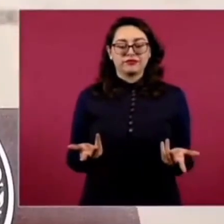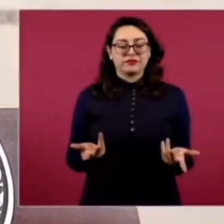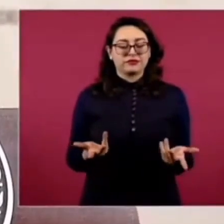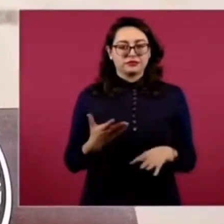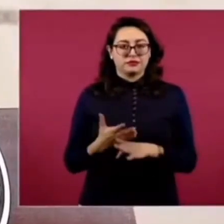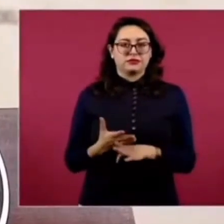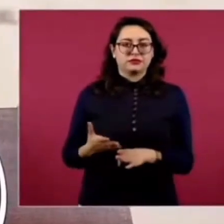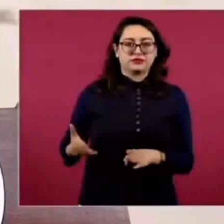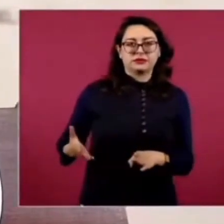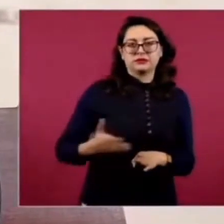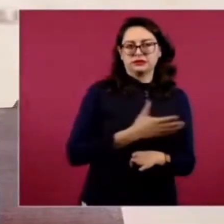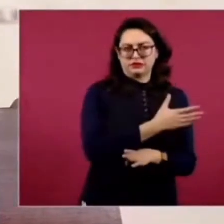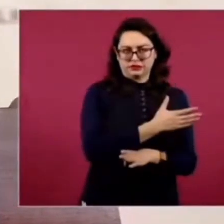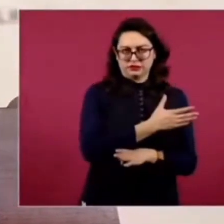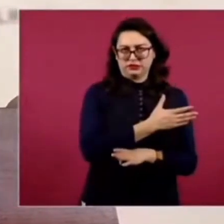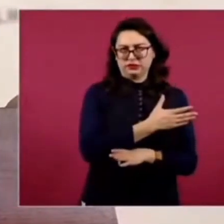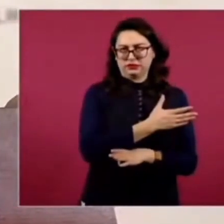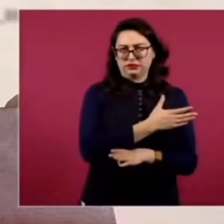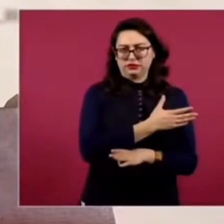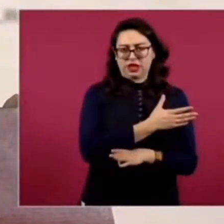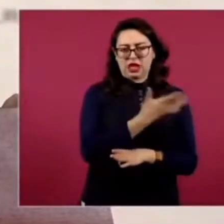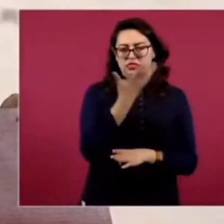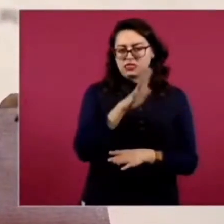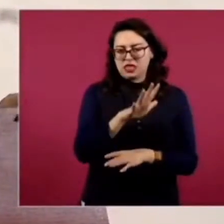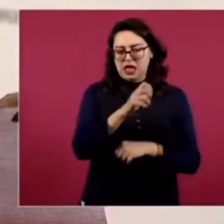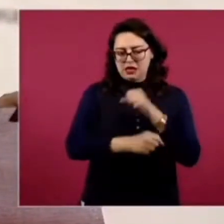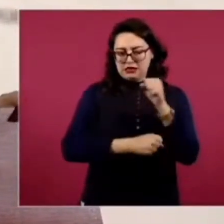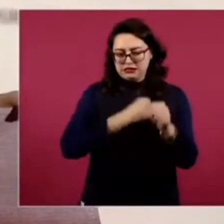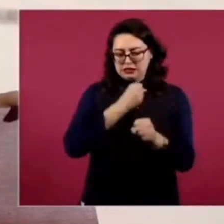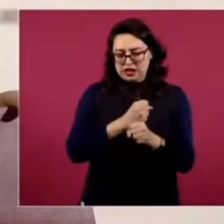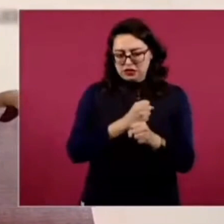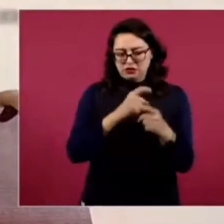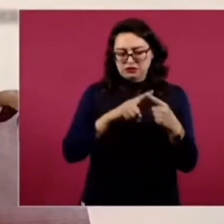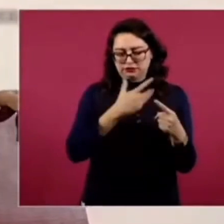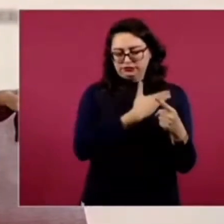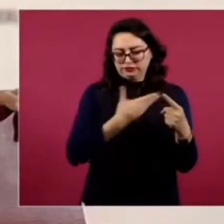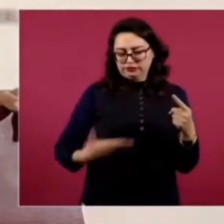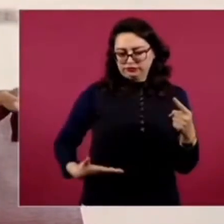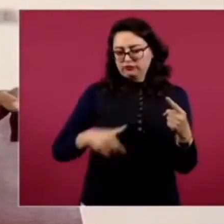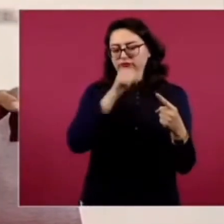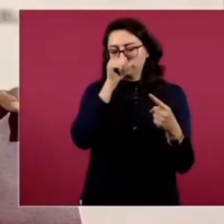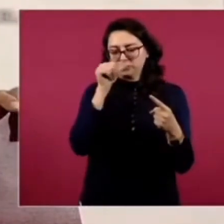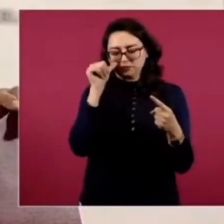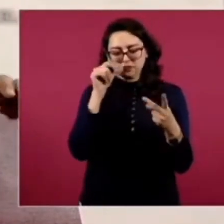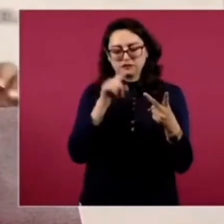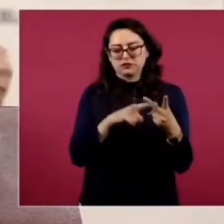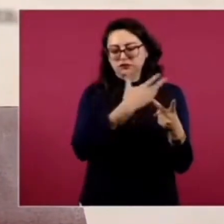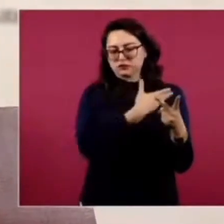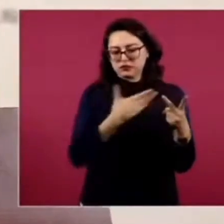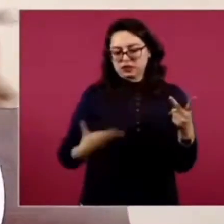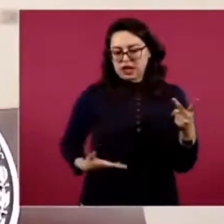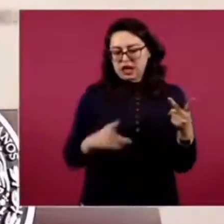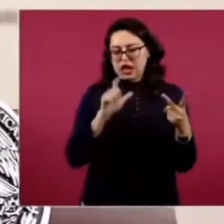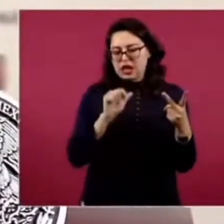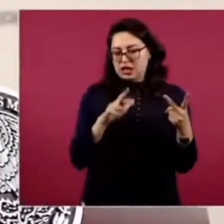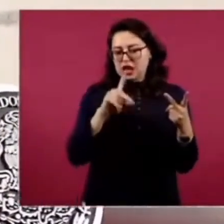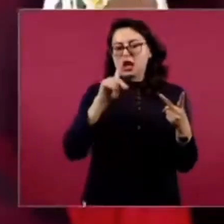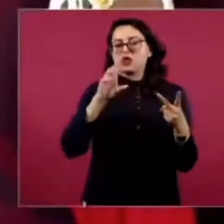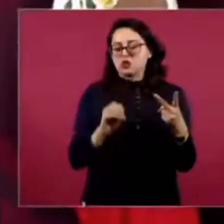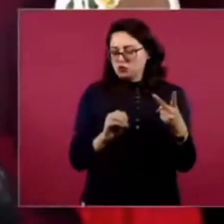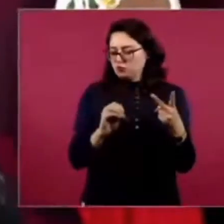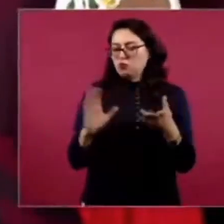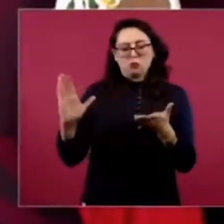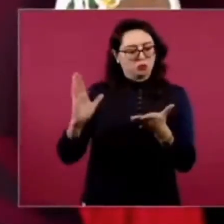años, cuando gobernó el presidente Juárez y el presidente Lerdo, que la Suprema Corte